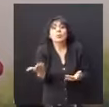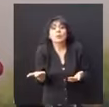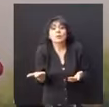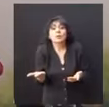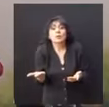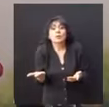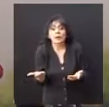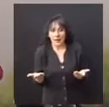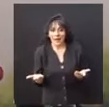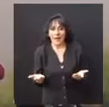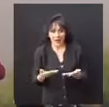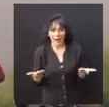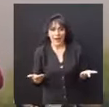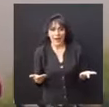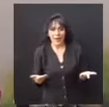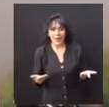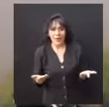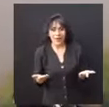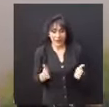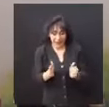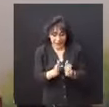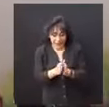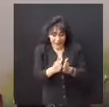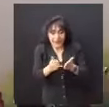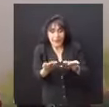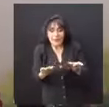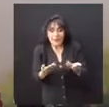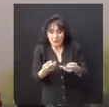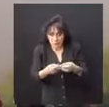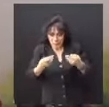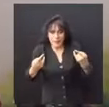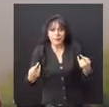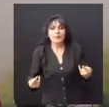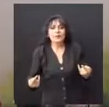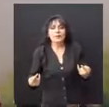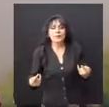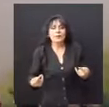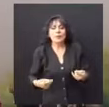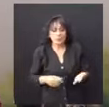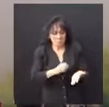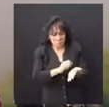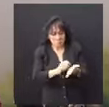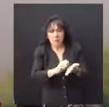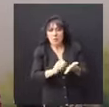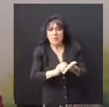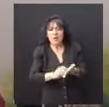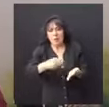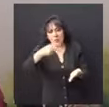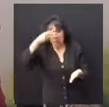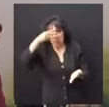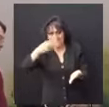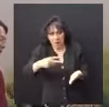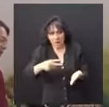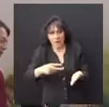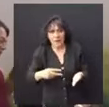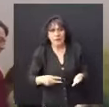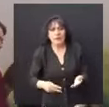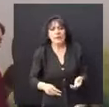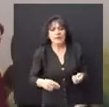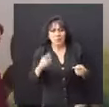Pues lo vamos a poner en los libros de historia. Las mujeres mexicanas han sacado adelante a sus